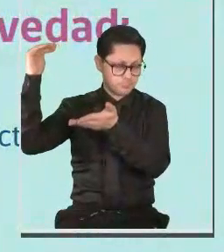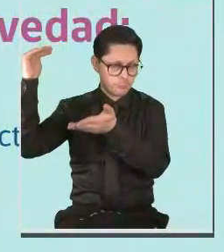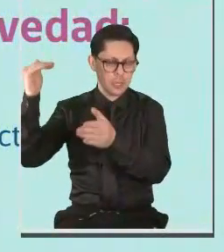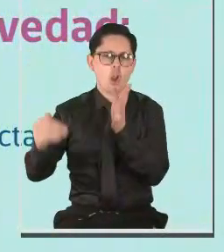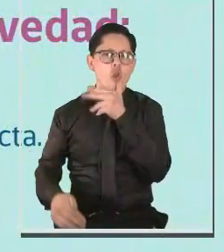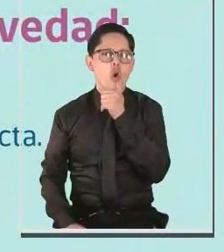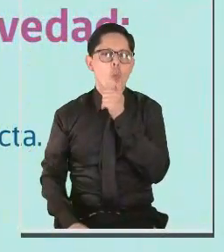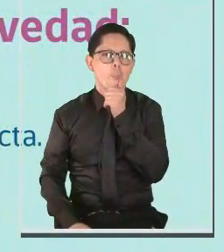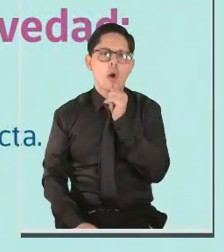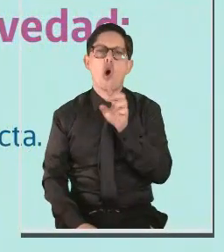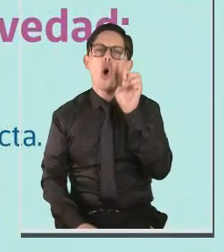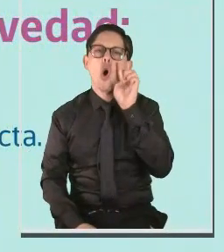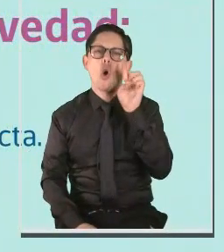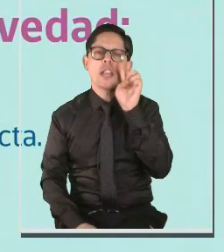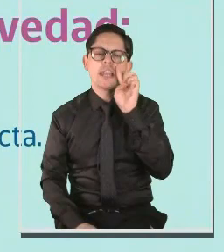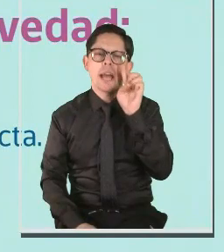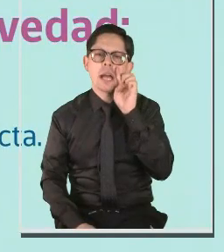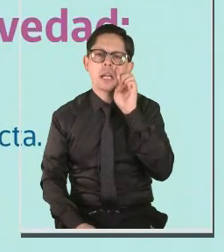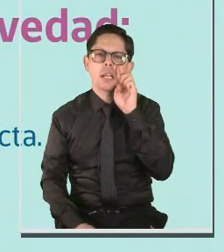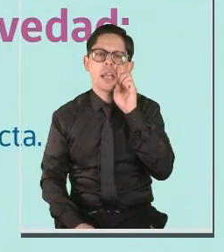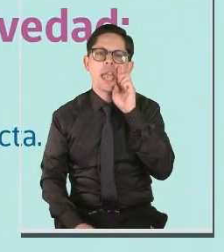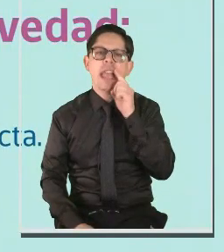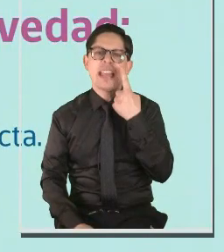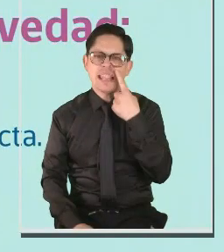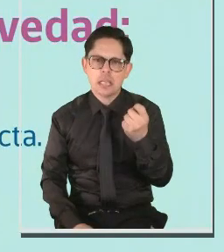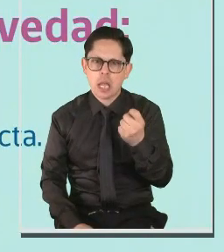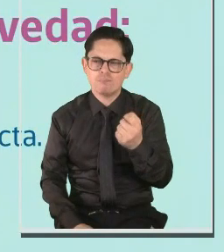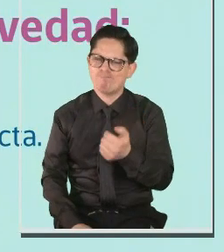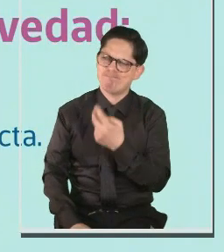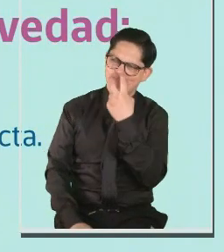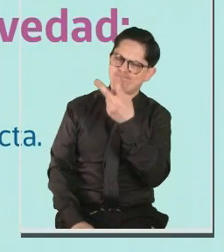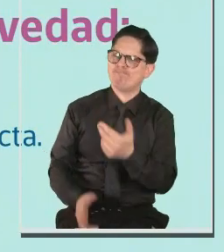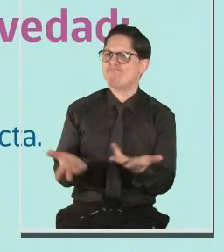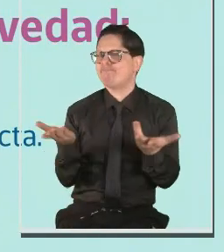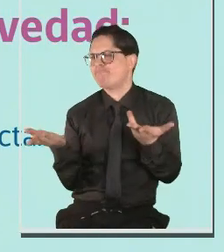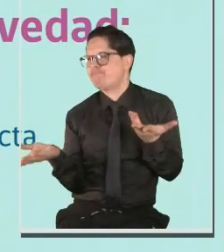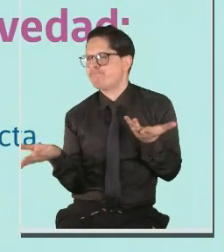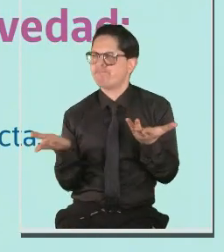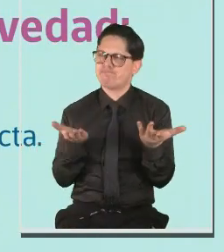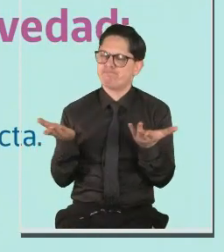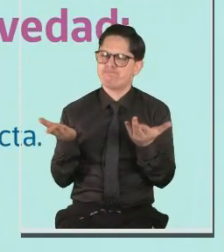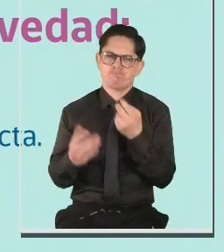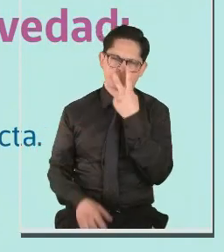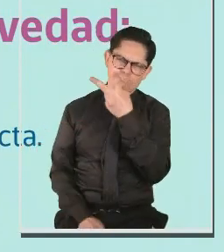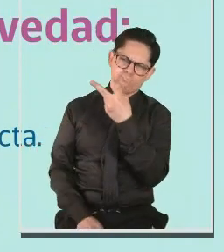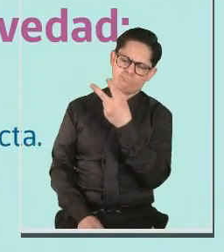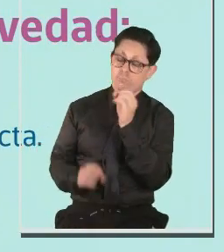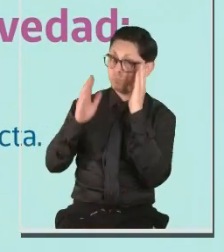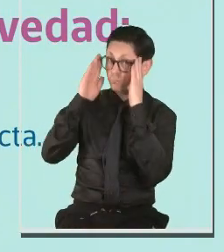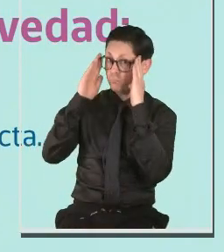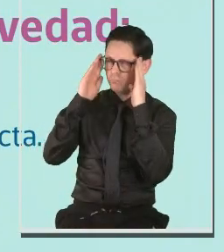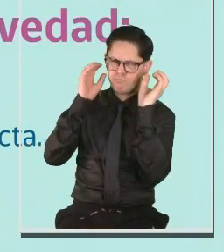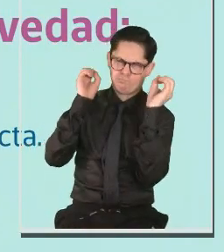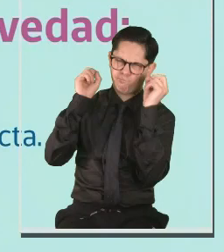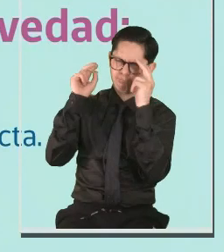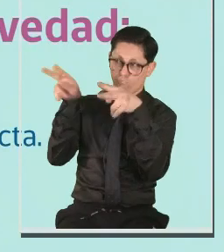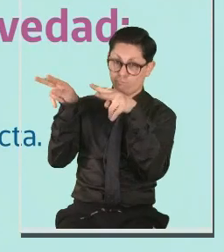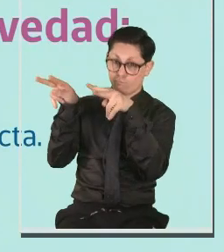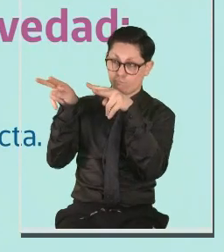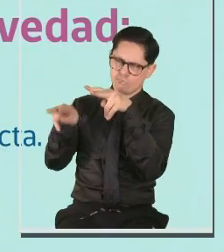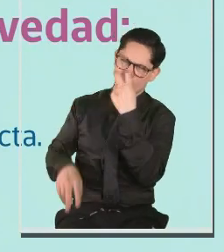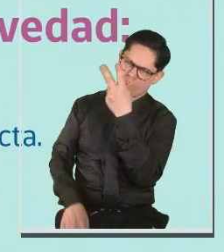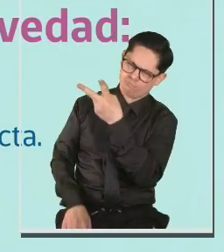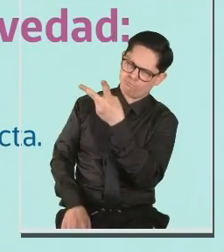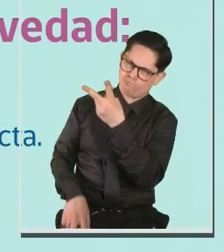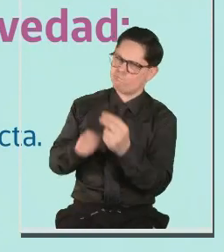no orina durante todo el día son algunos síntomas y signos que nos tienen que llamar la atención si aquí